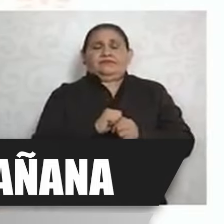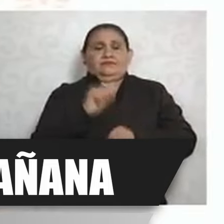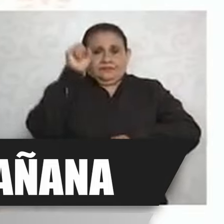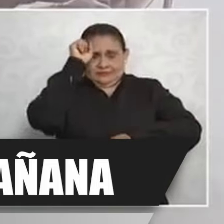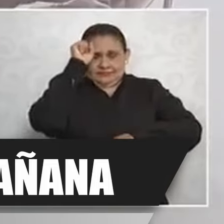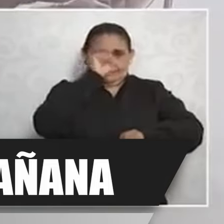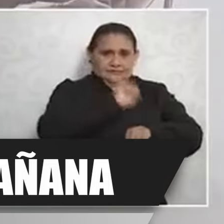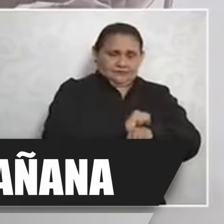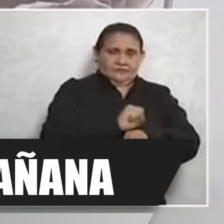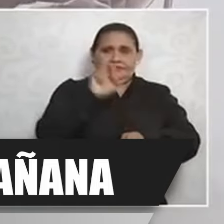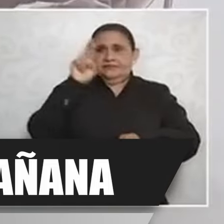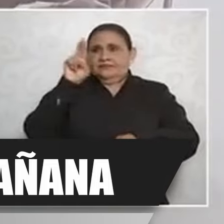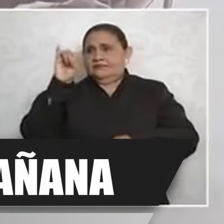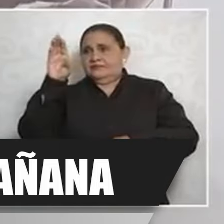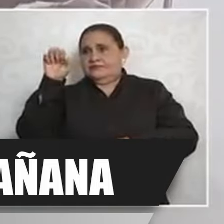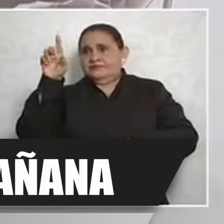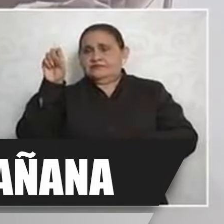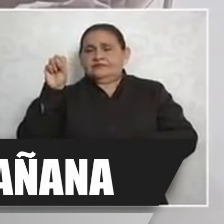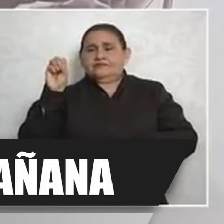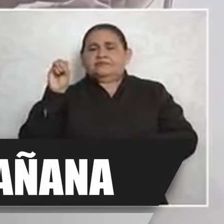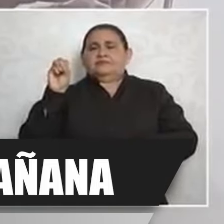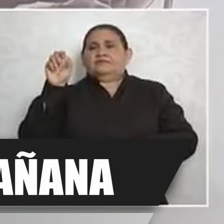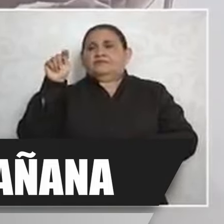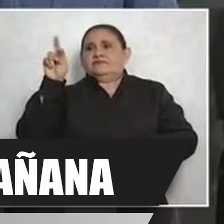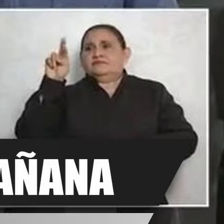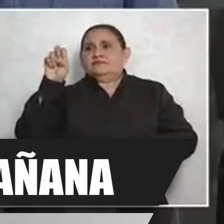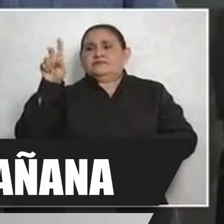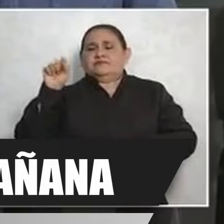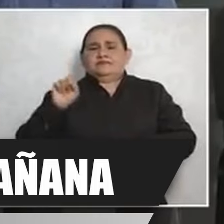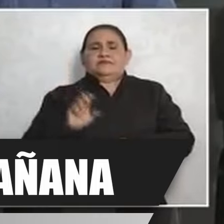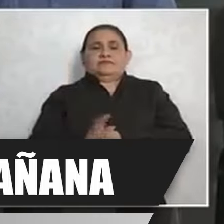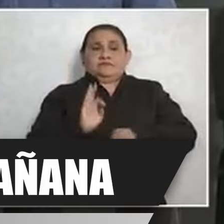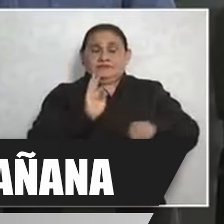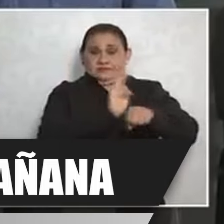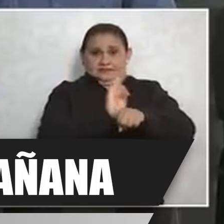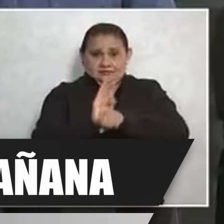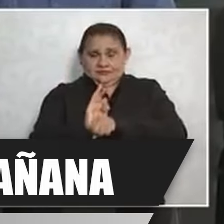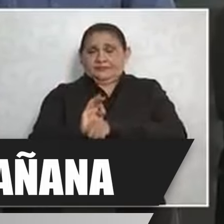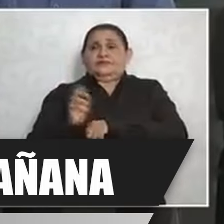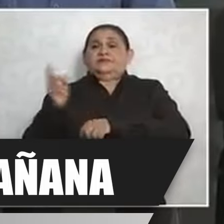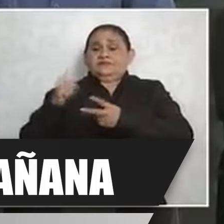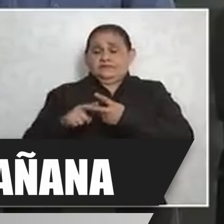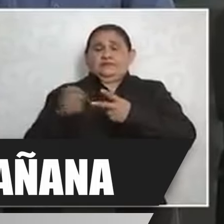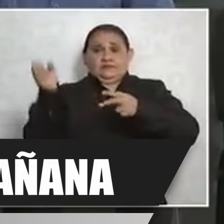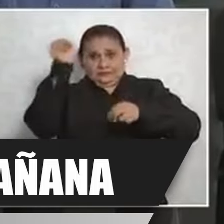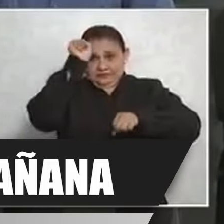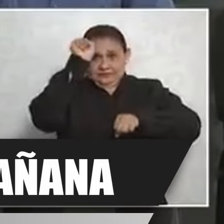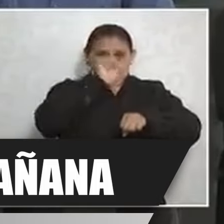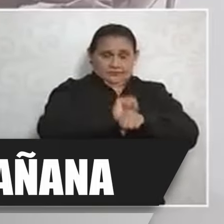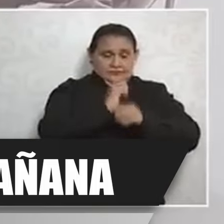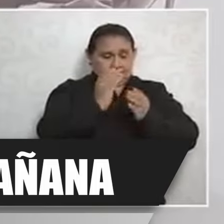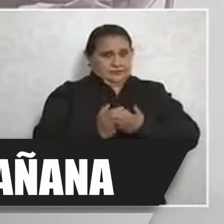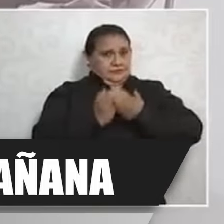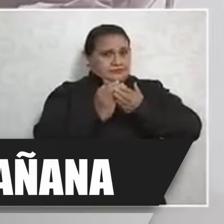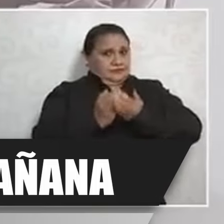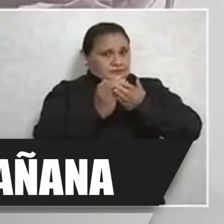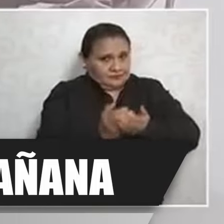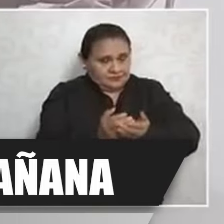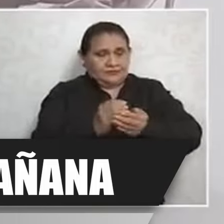secretario Ricardo Trevilla, secretario de la Defensa Nacional, el secretario de Marina, el